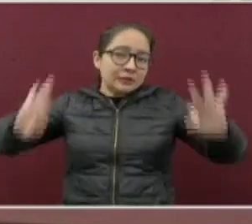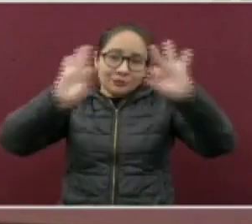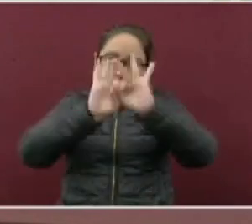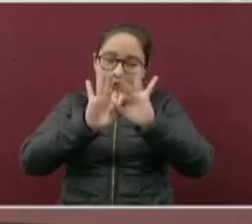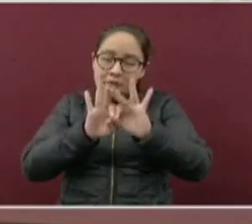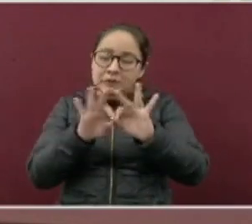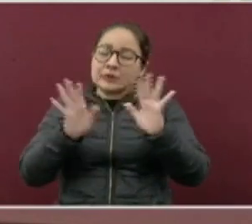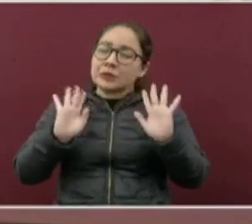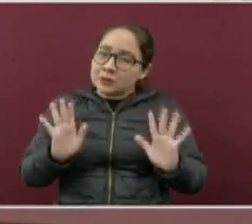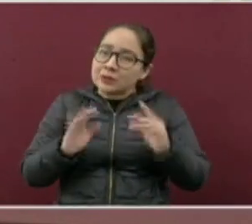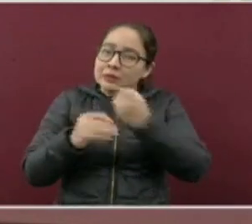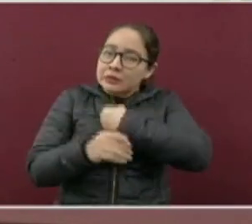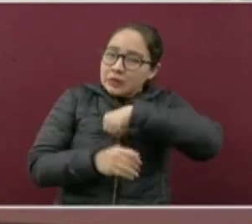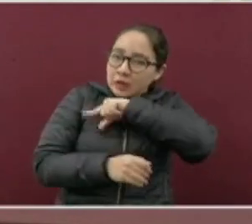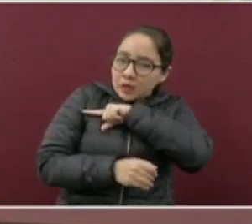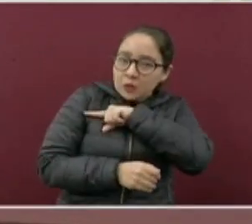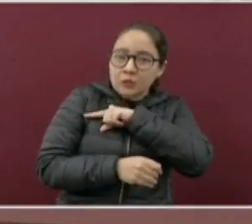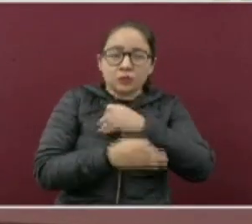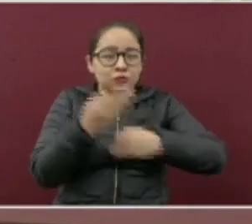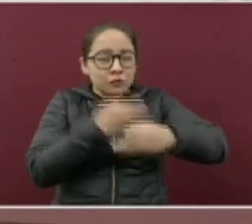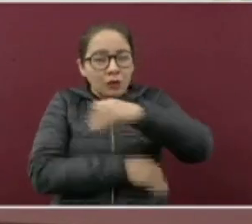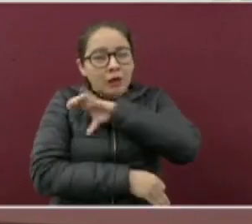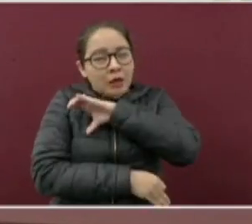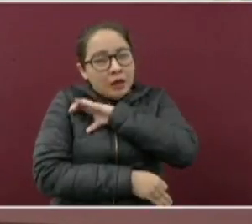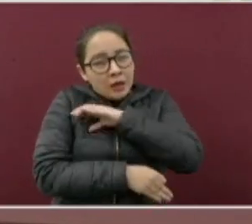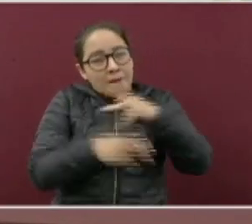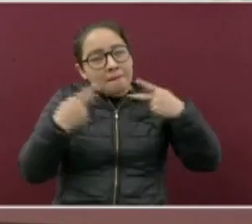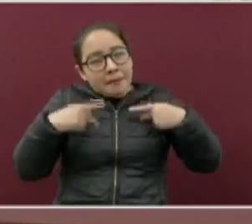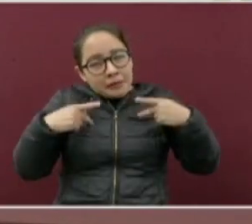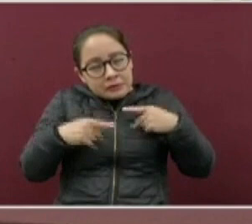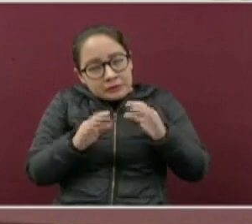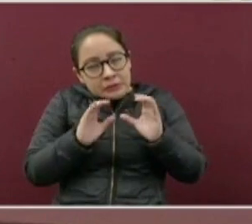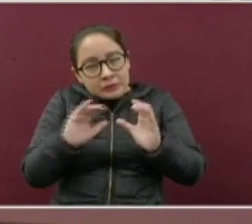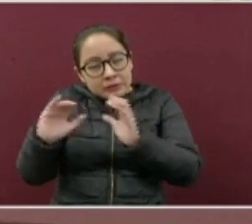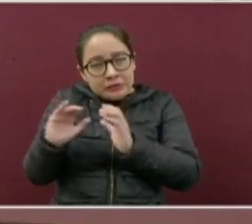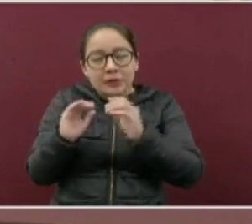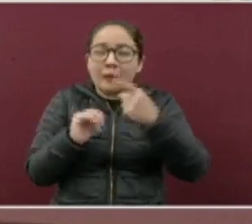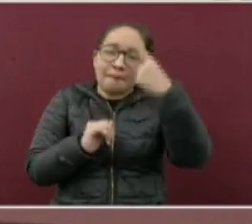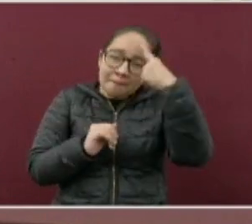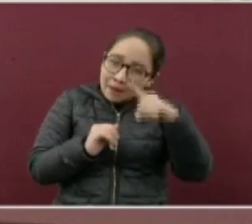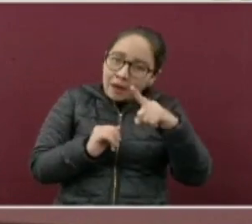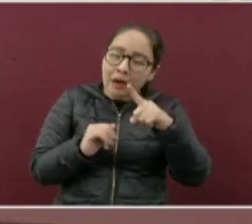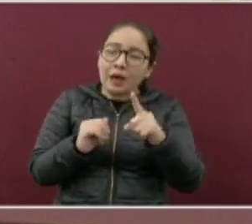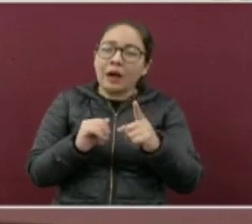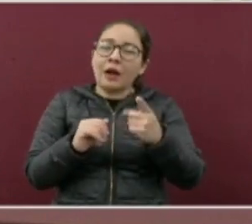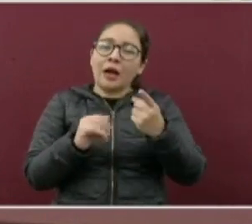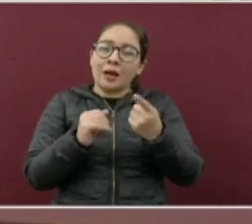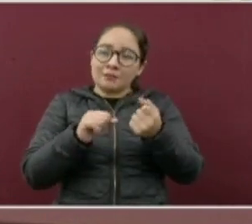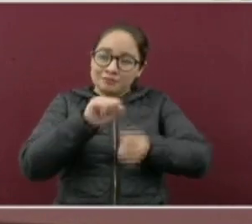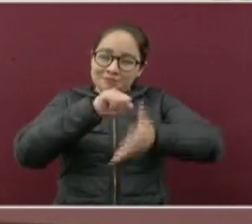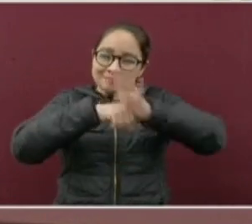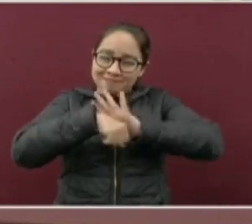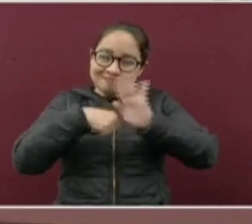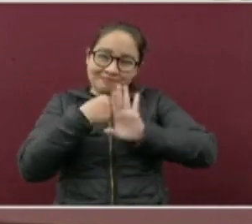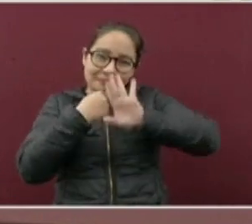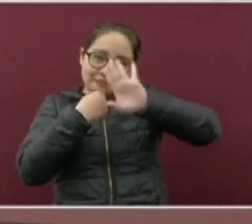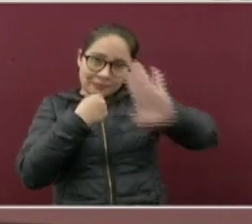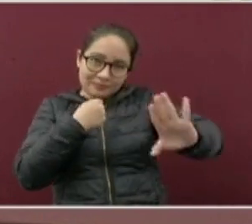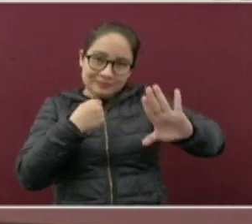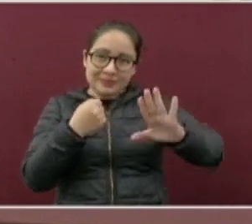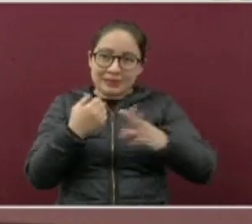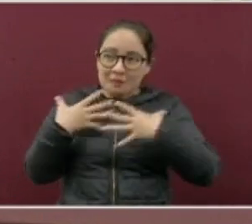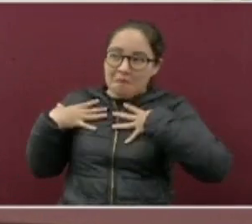salud y la de sus seres queridos seguir estas sencillas medidas para prevenir contagiarse y propagar el